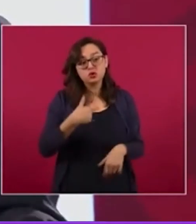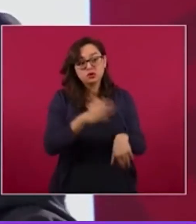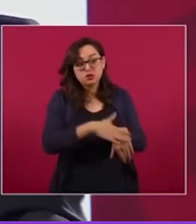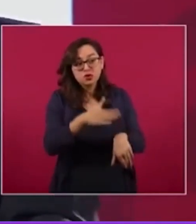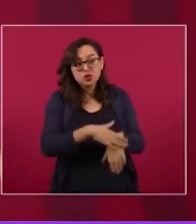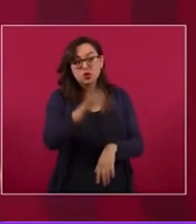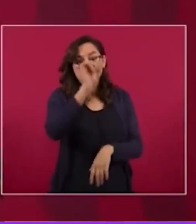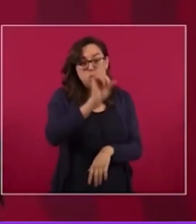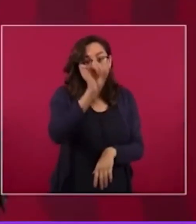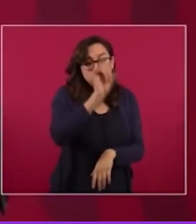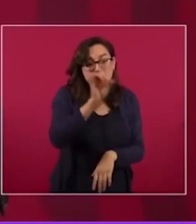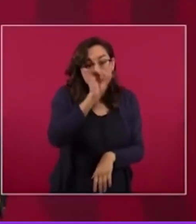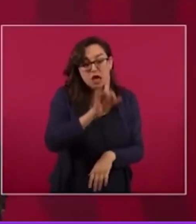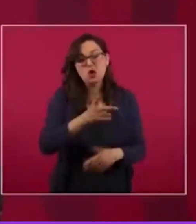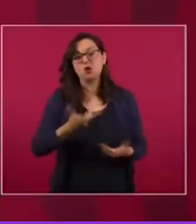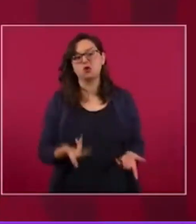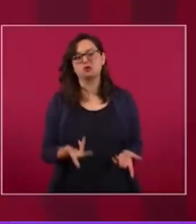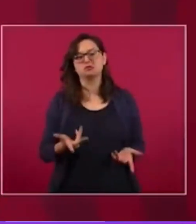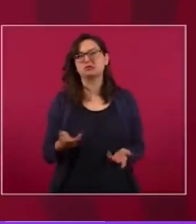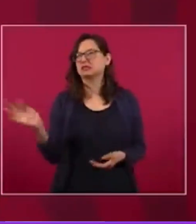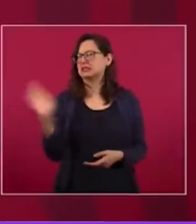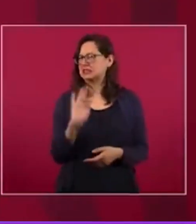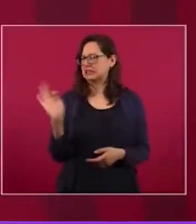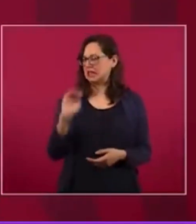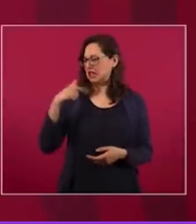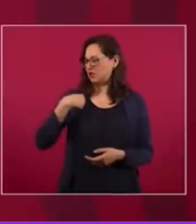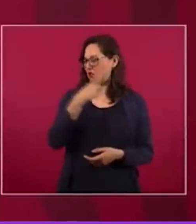te tengo que poner un letrero